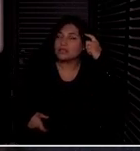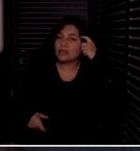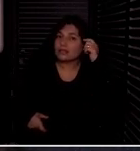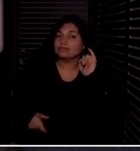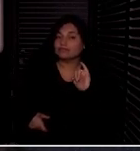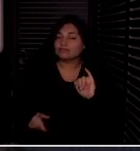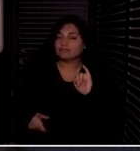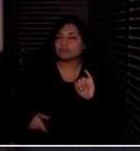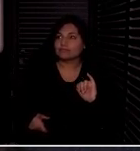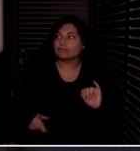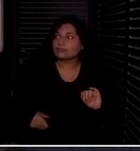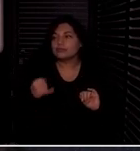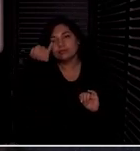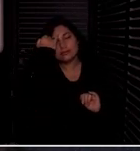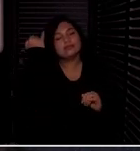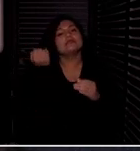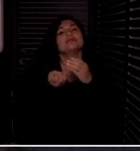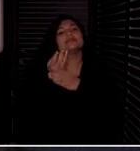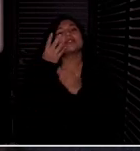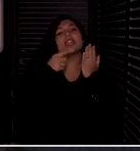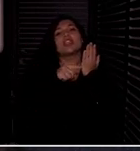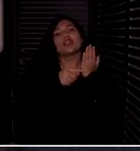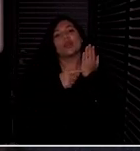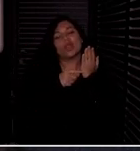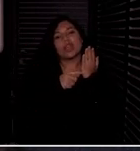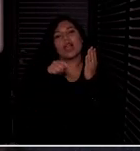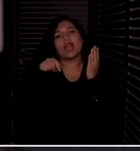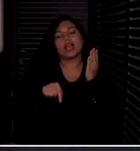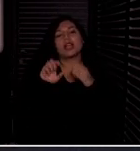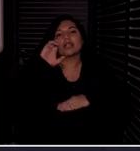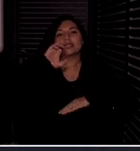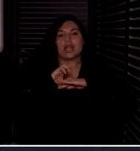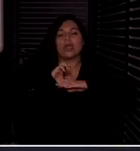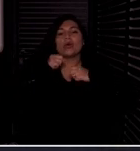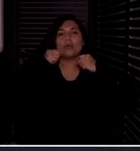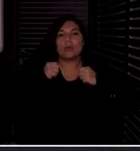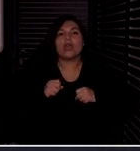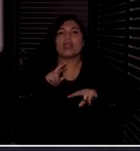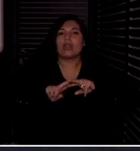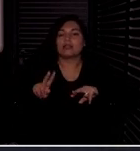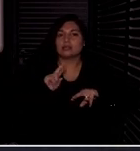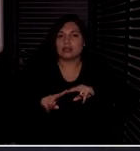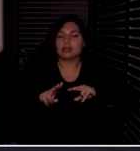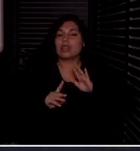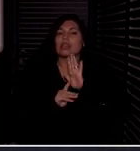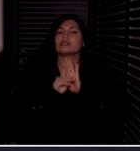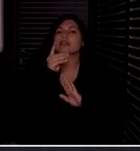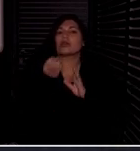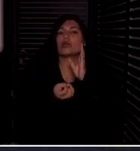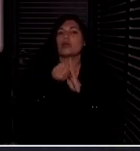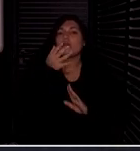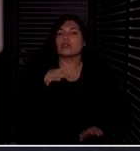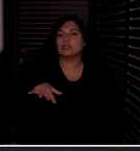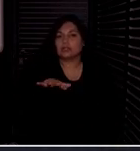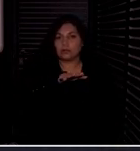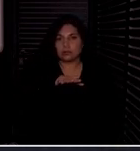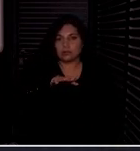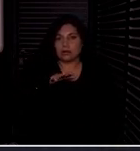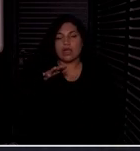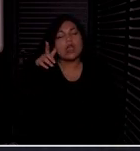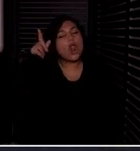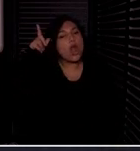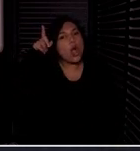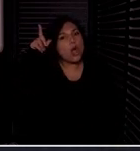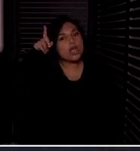innovación tecnológica desde el Estado? ¿Cómo es posible la planificación del desarrollo de nuevas aplicaciones y la lógica del